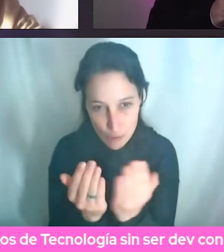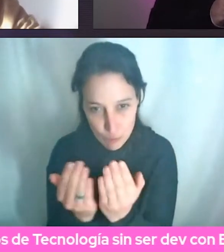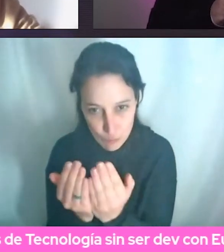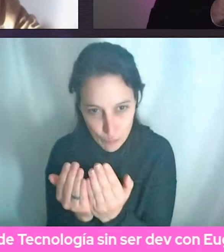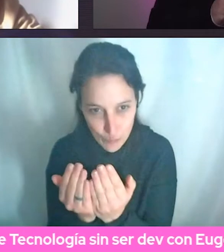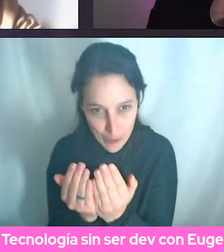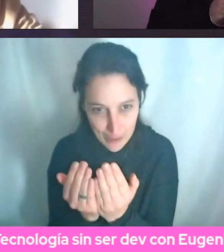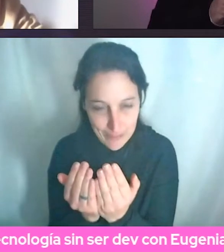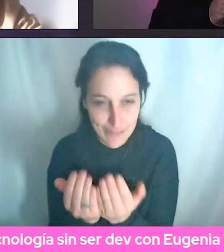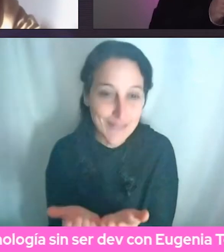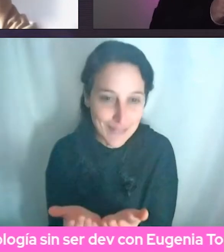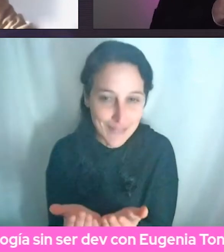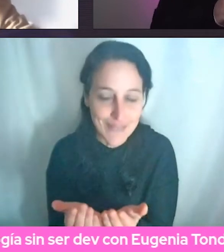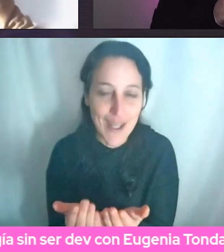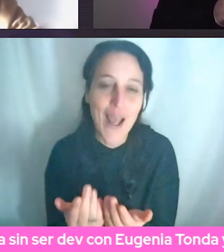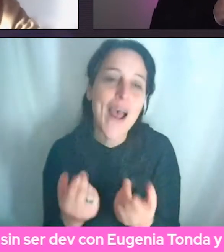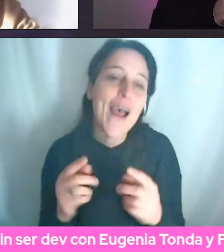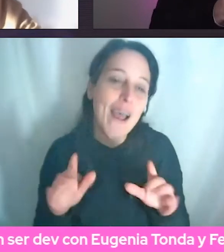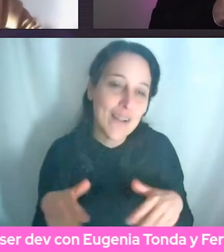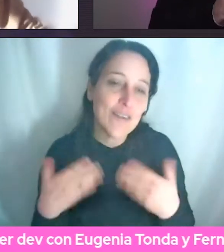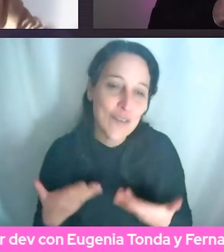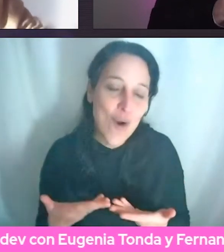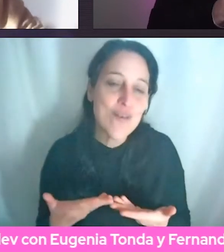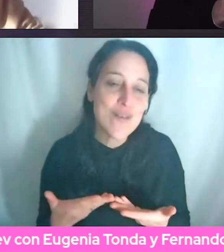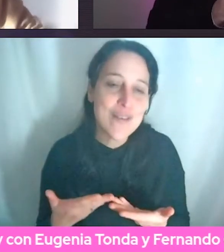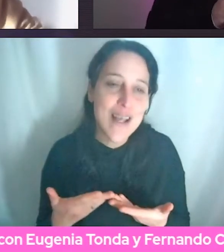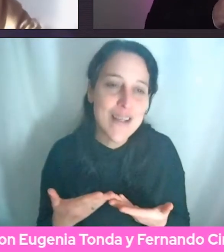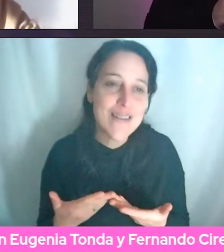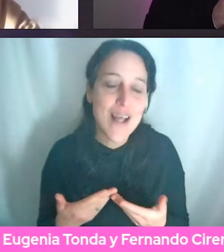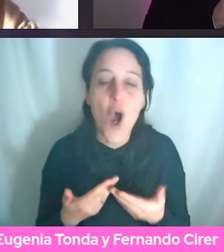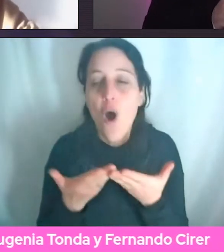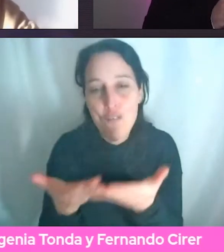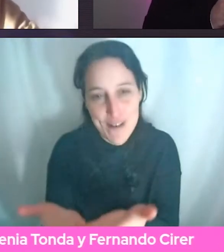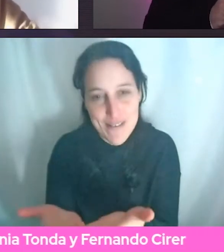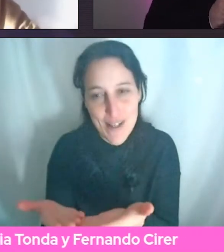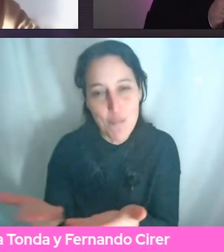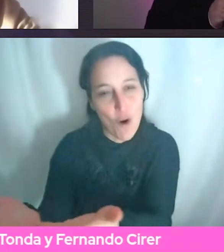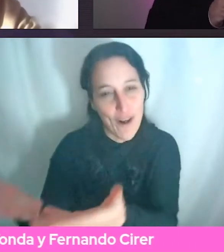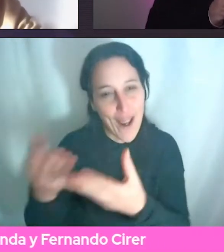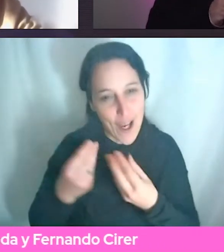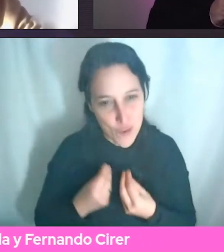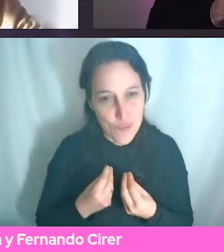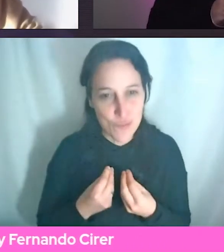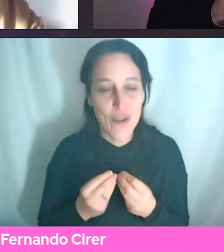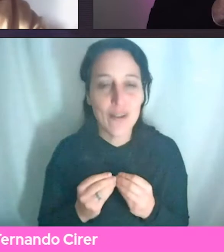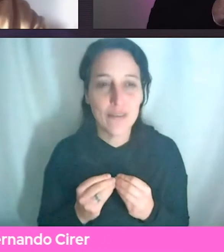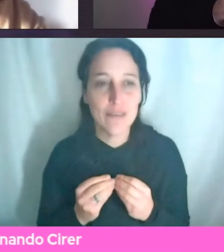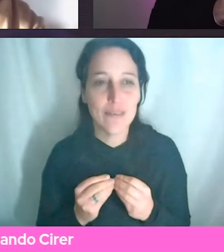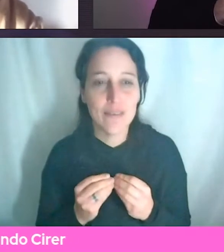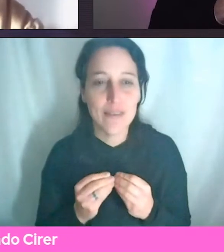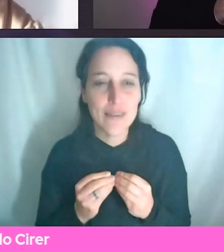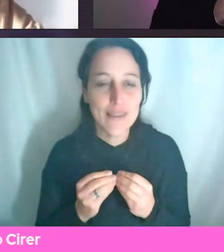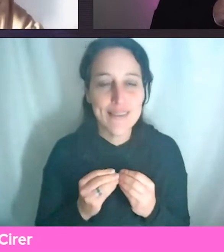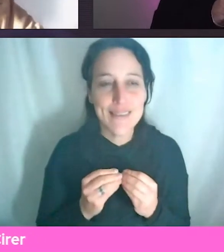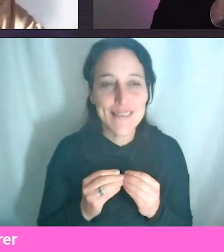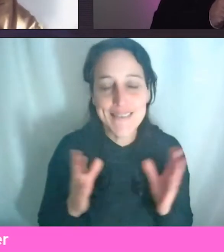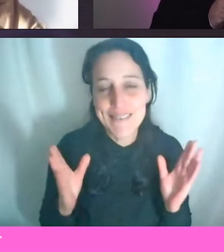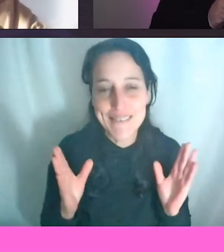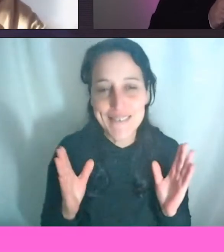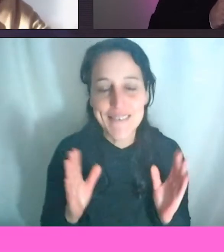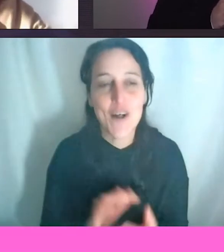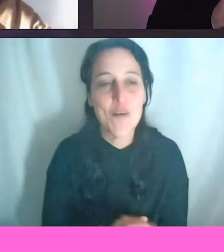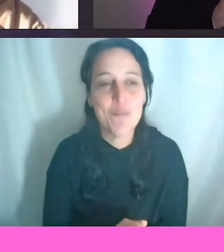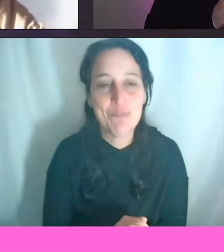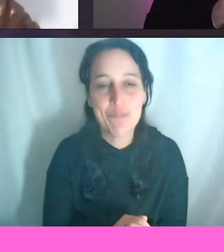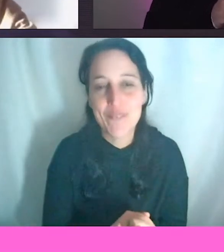que se vuelvan ayudantes para nuestras egresadas. Es súper importante para nosotros eso, y es como el semillero de ADA, ¿no? Las